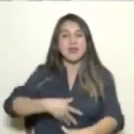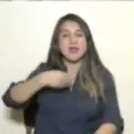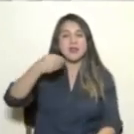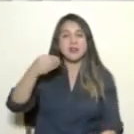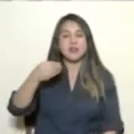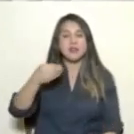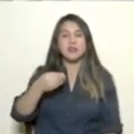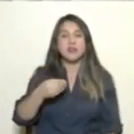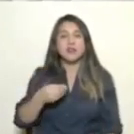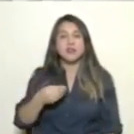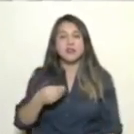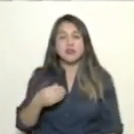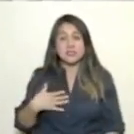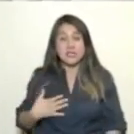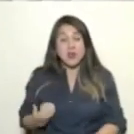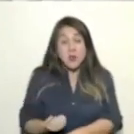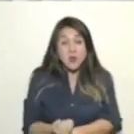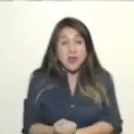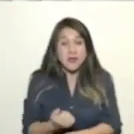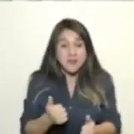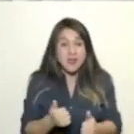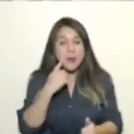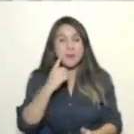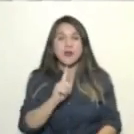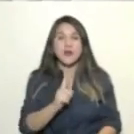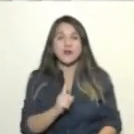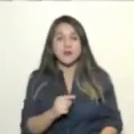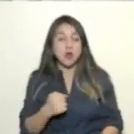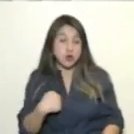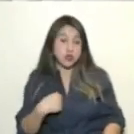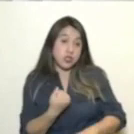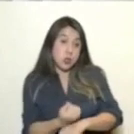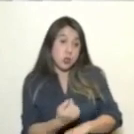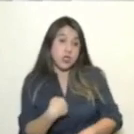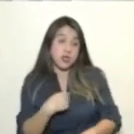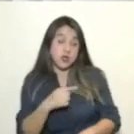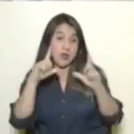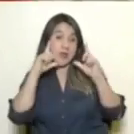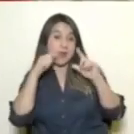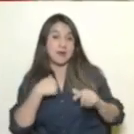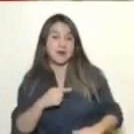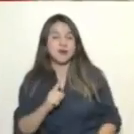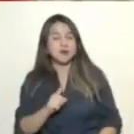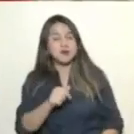cara. Y eso también es algo que nos falta aprender un poco.